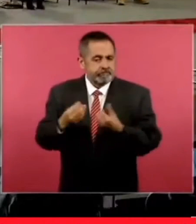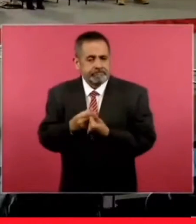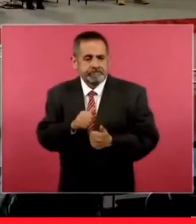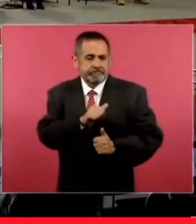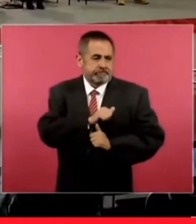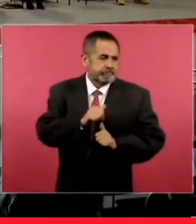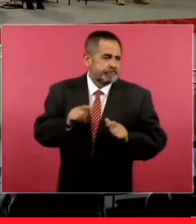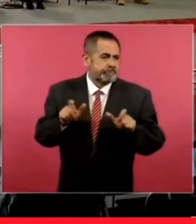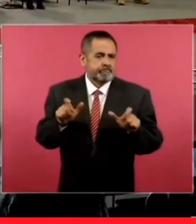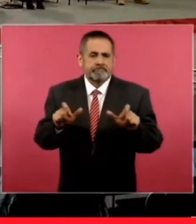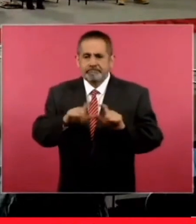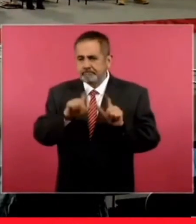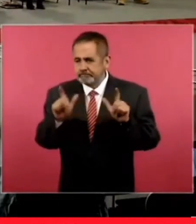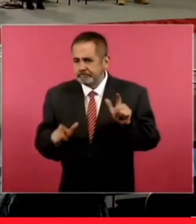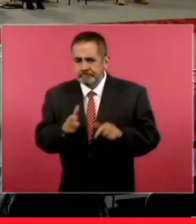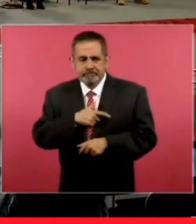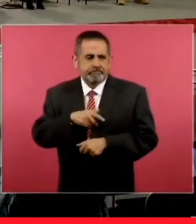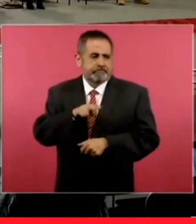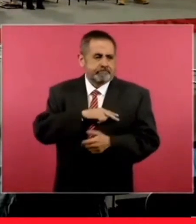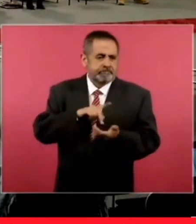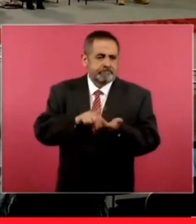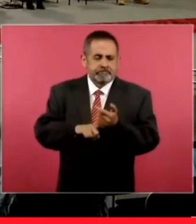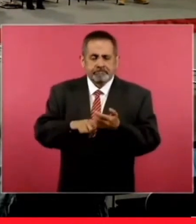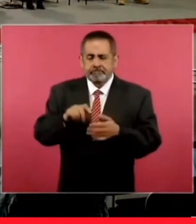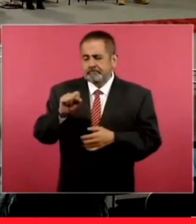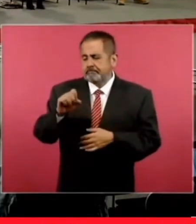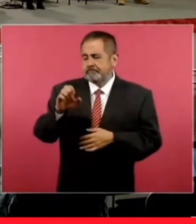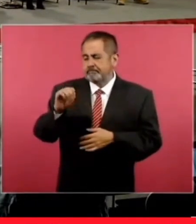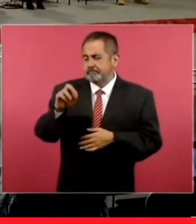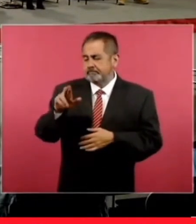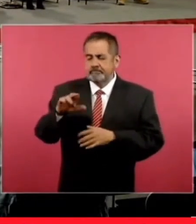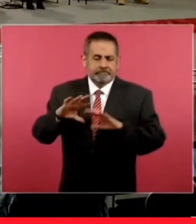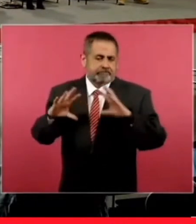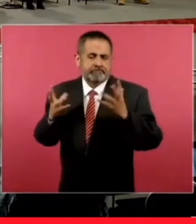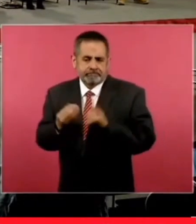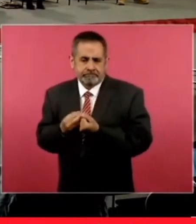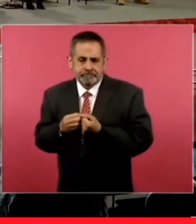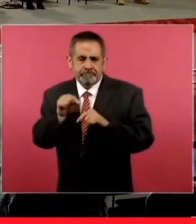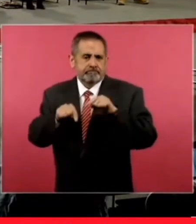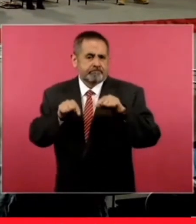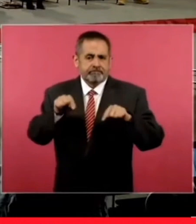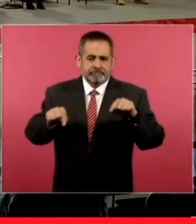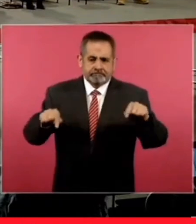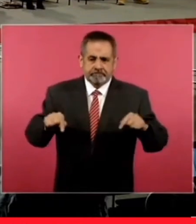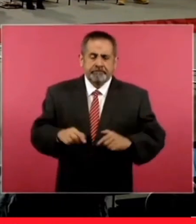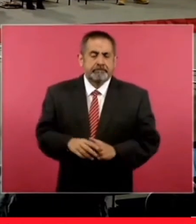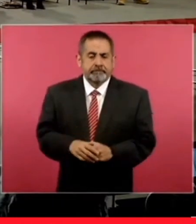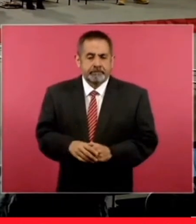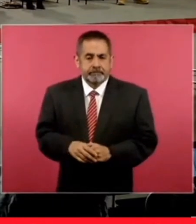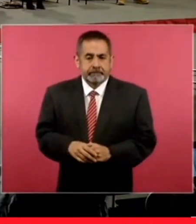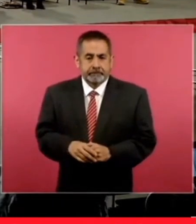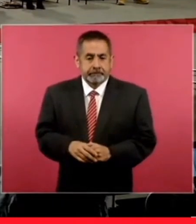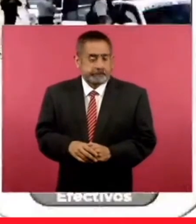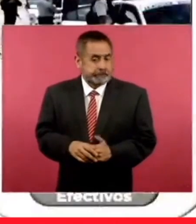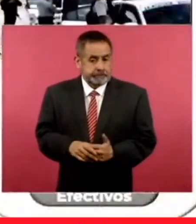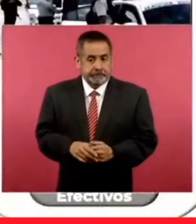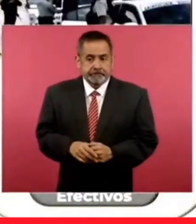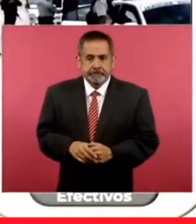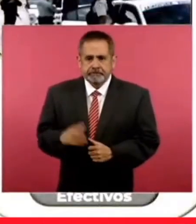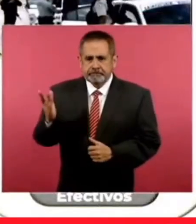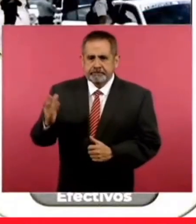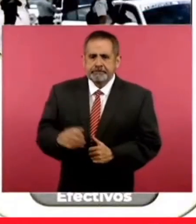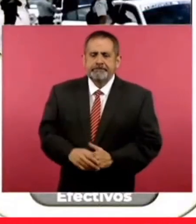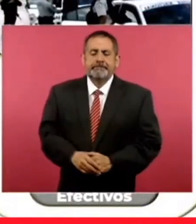de la fuerza aérea y de la Secretaría de Marina adelante los apoyos que ha proporcionado este